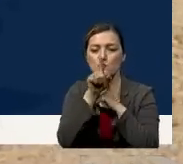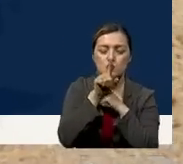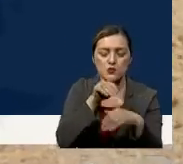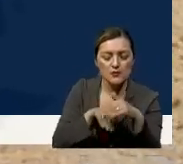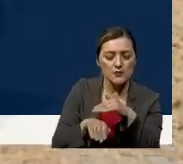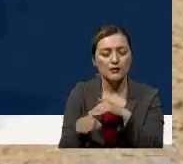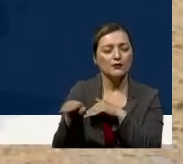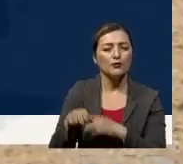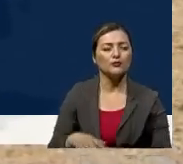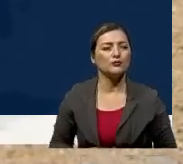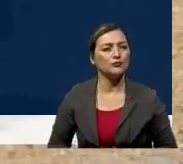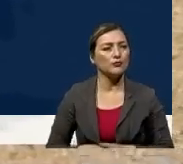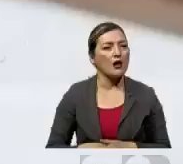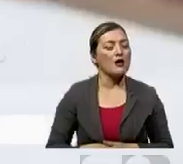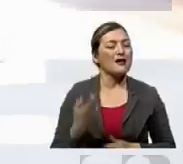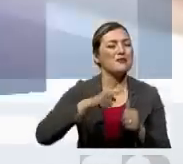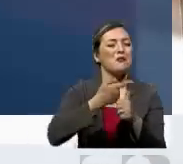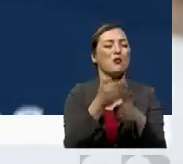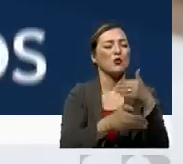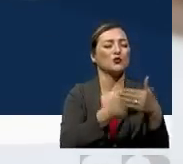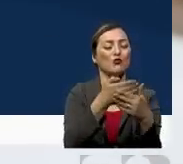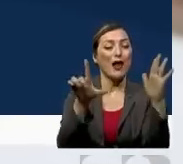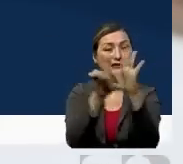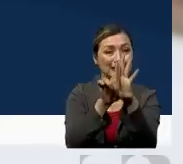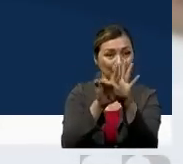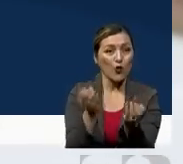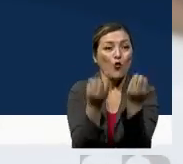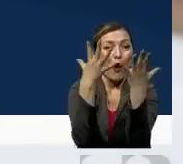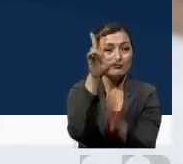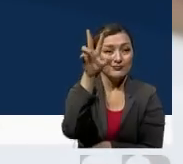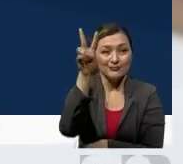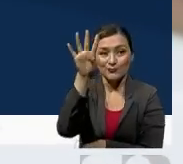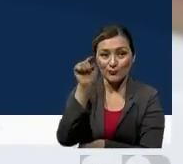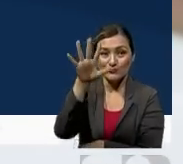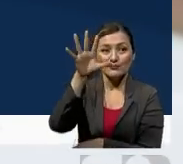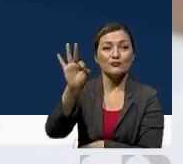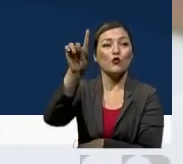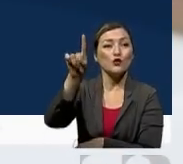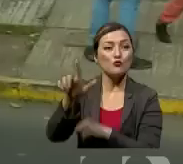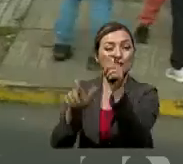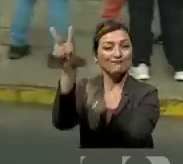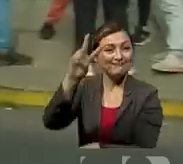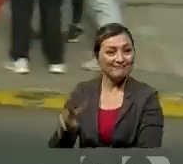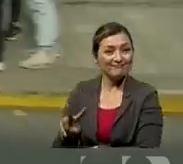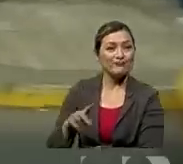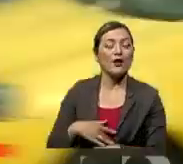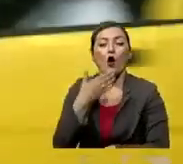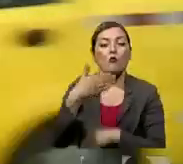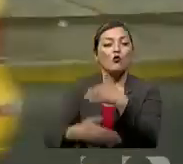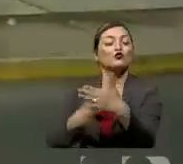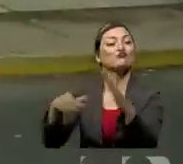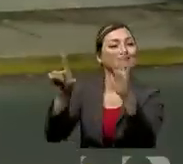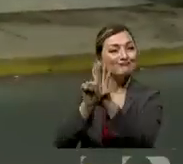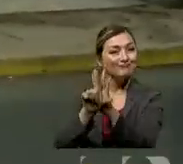de manera irregular. En la primera etapa se espera la regularización de 324.591 venezolanos. La regularización,